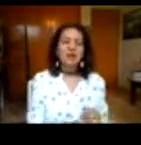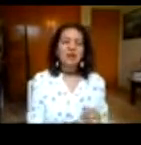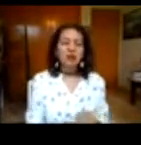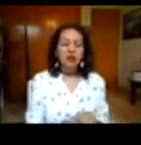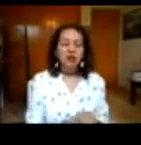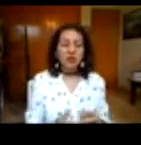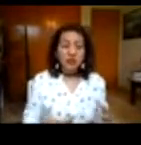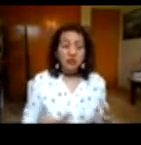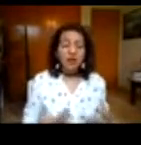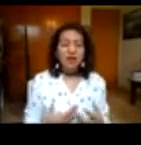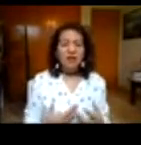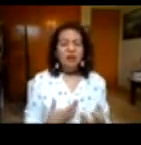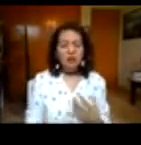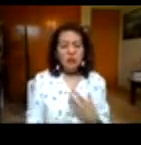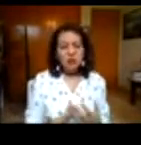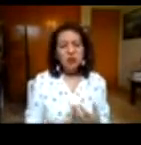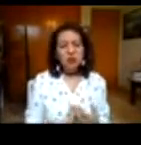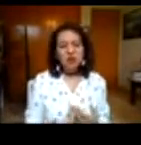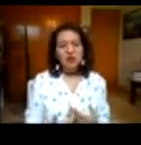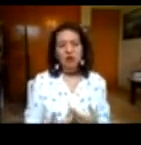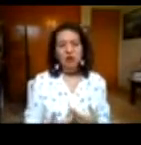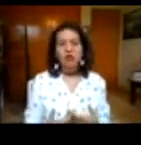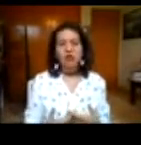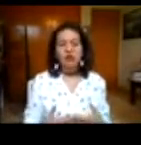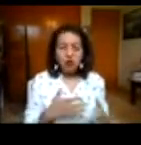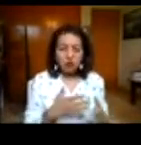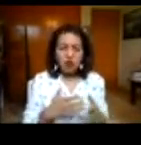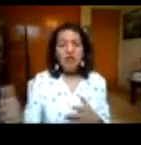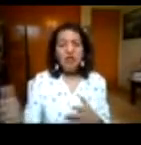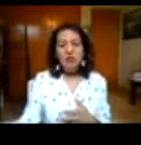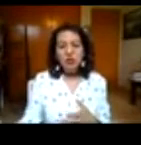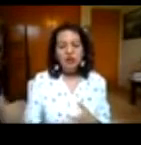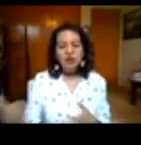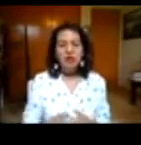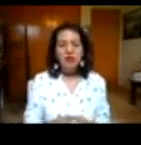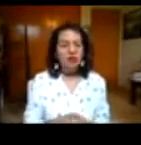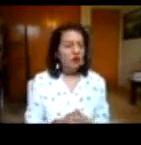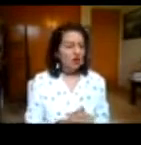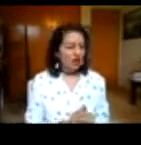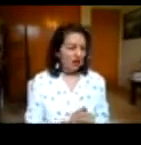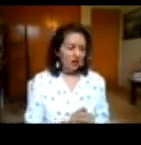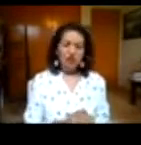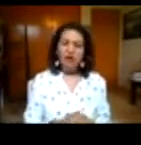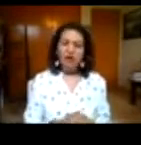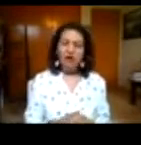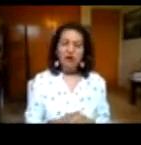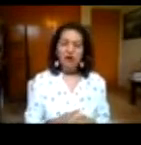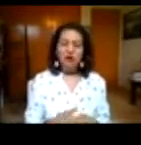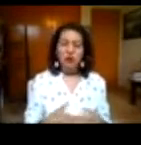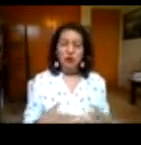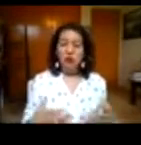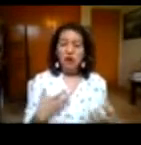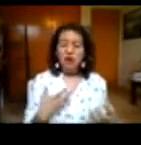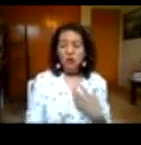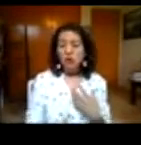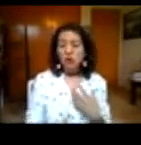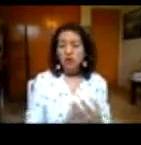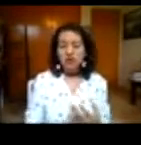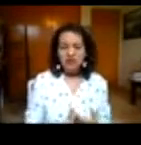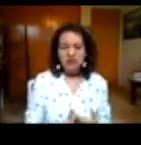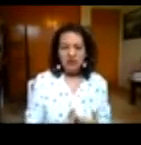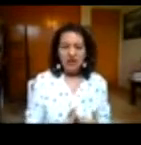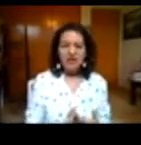cantidad de personas también tuvimos contacto con ellos? ¿Cómo le dimos seguimiento a los trabajos o a